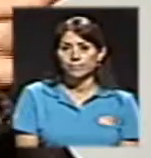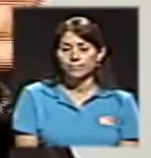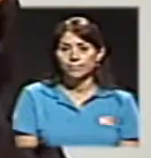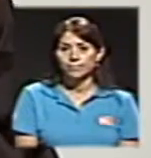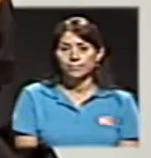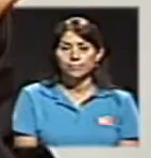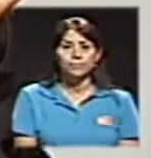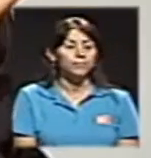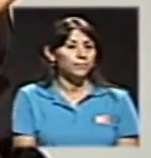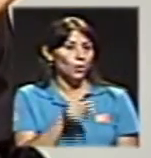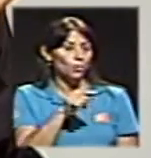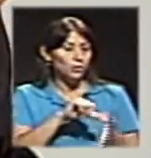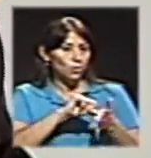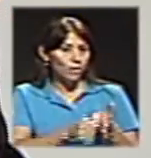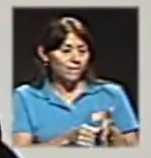Usted lo enfatizaba